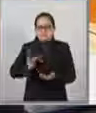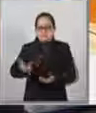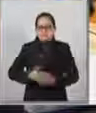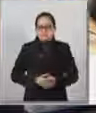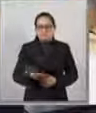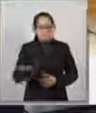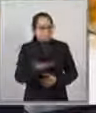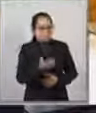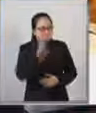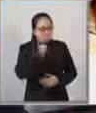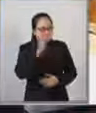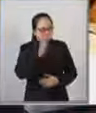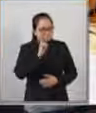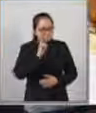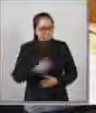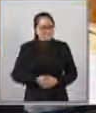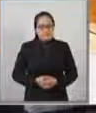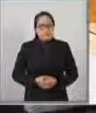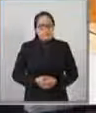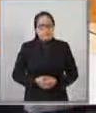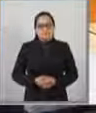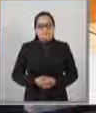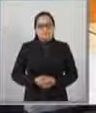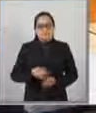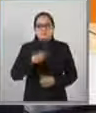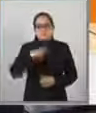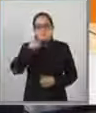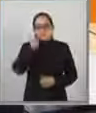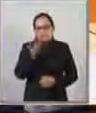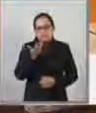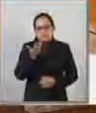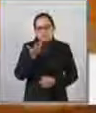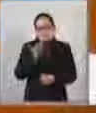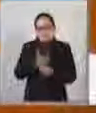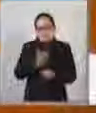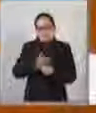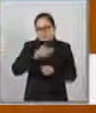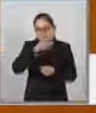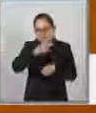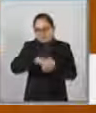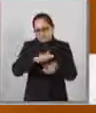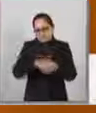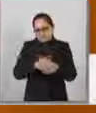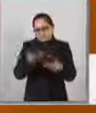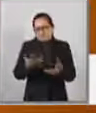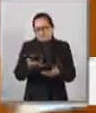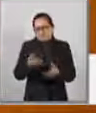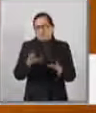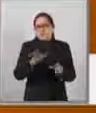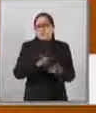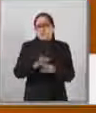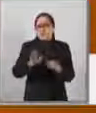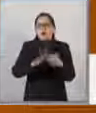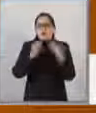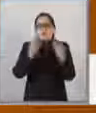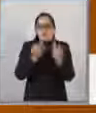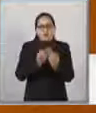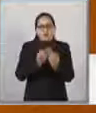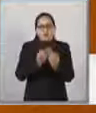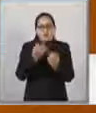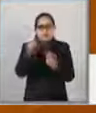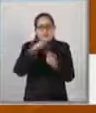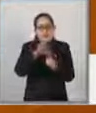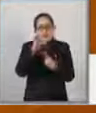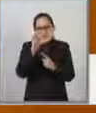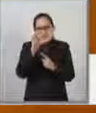Adelante, senadora. Quiero recordar primero un poco del procedimiento que nos tiene el día